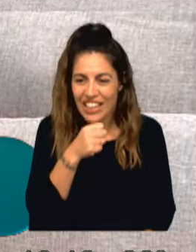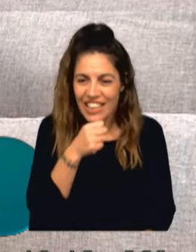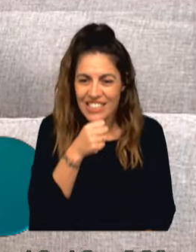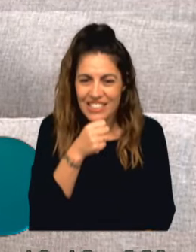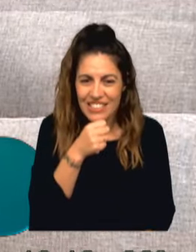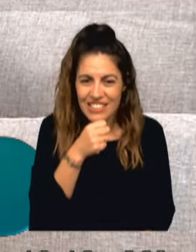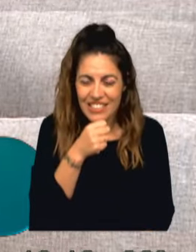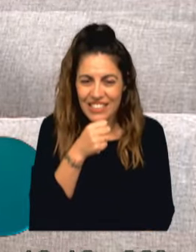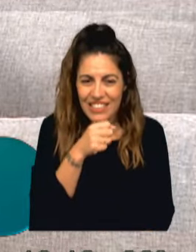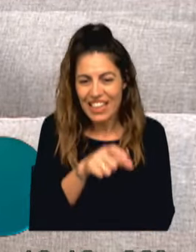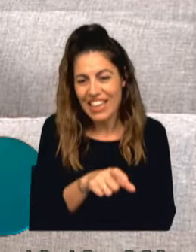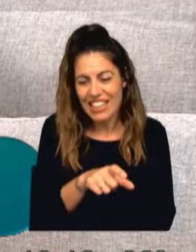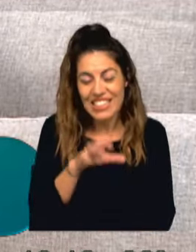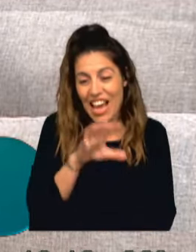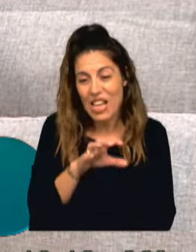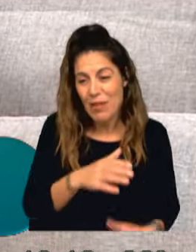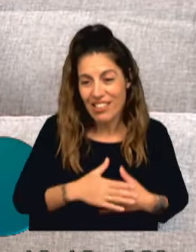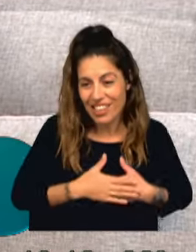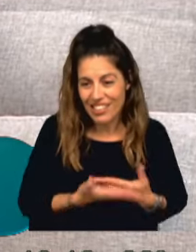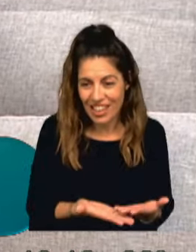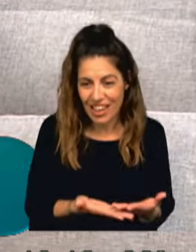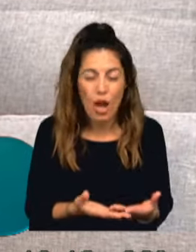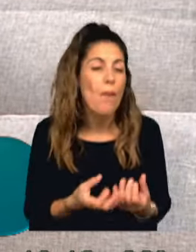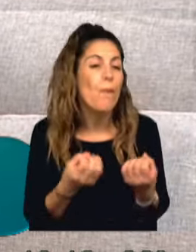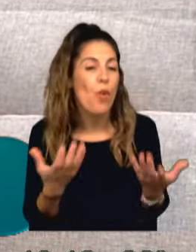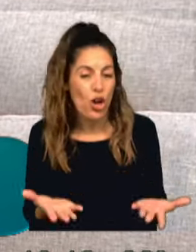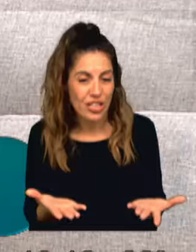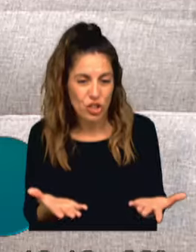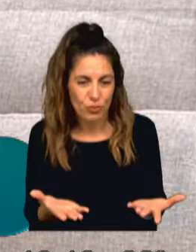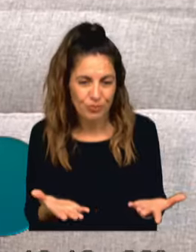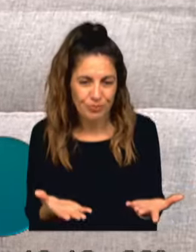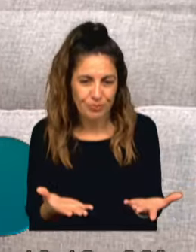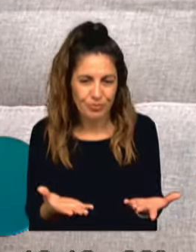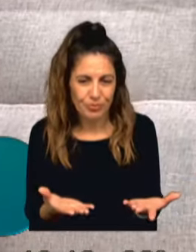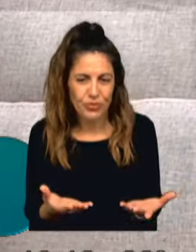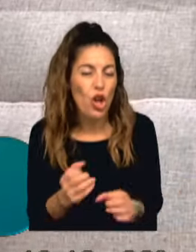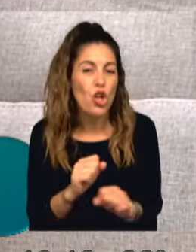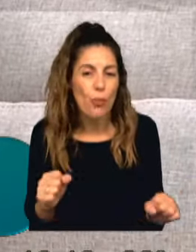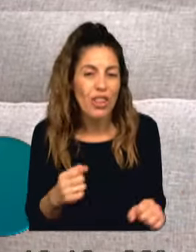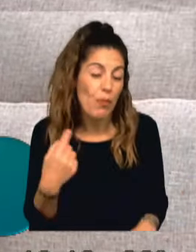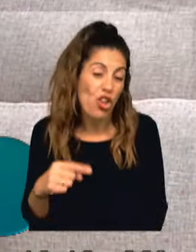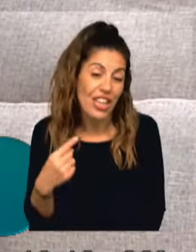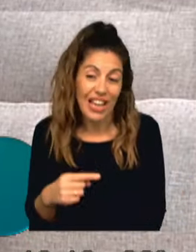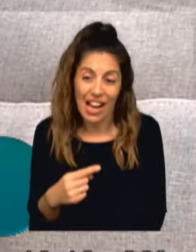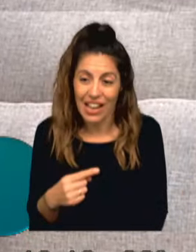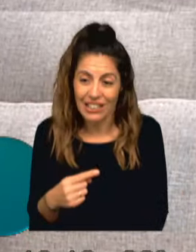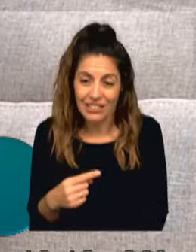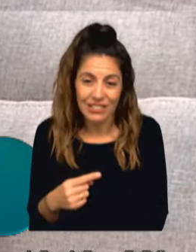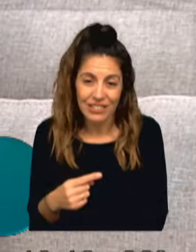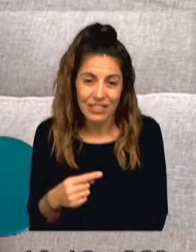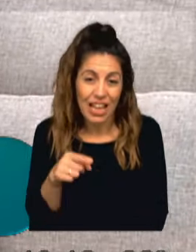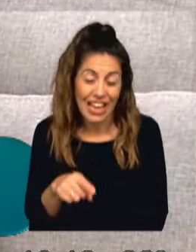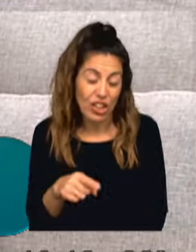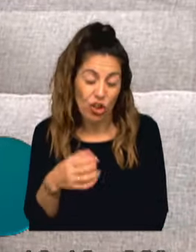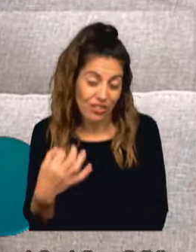querido que que tiene bastante al lado por lo tanto si bien eh No lo podemos negar porque en realidad esto